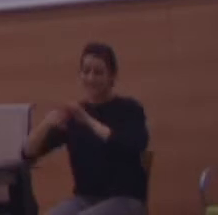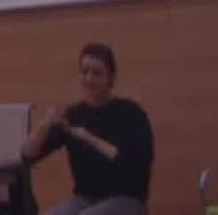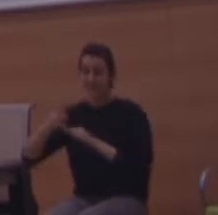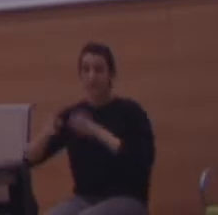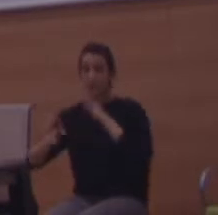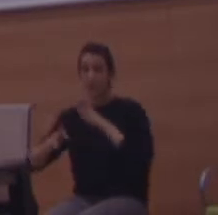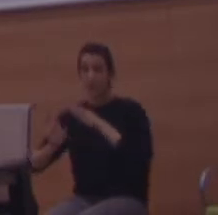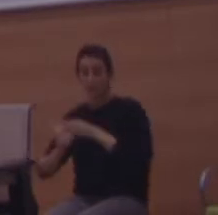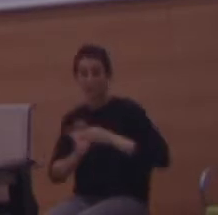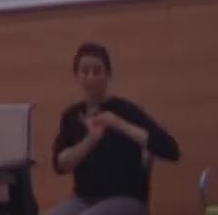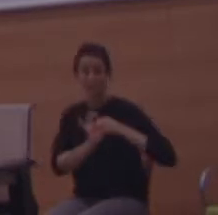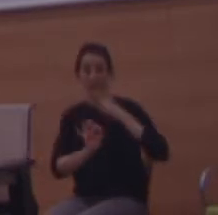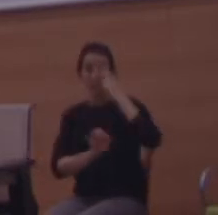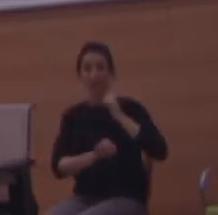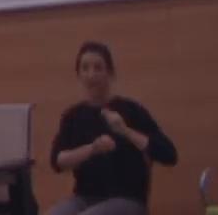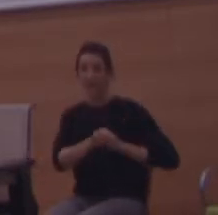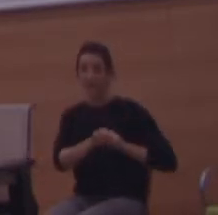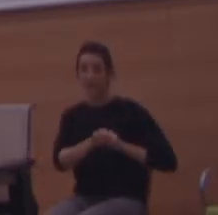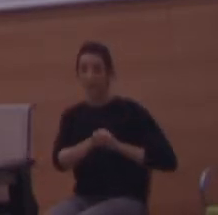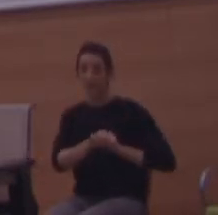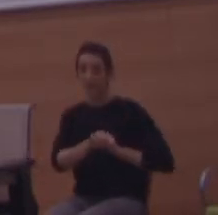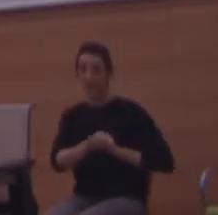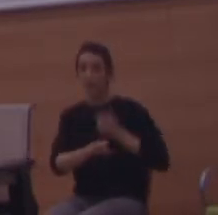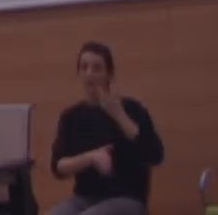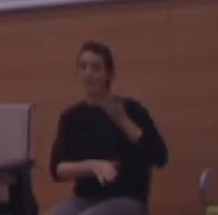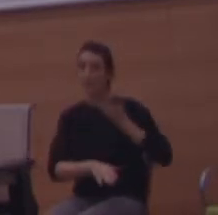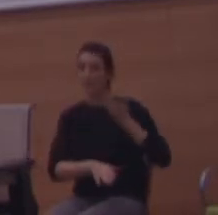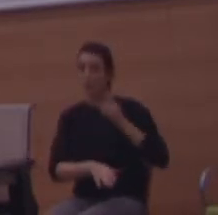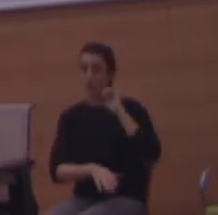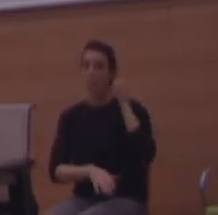pie diabético, pues todavía más.